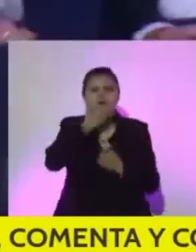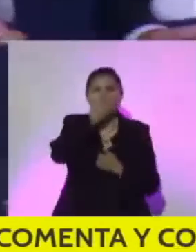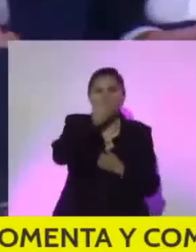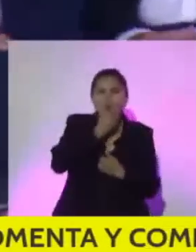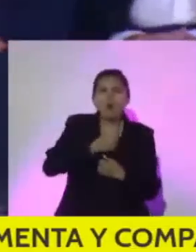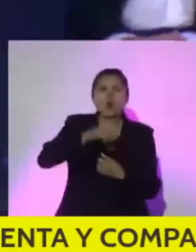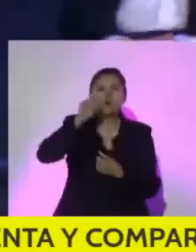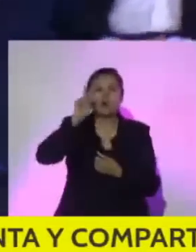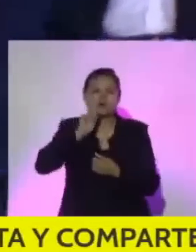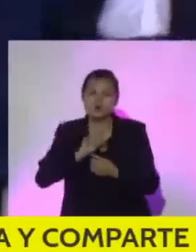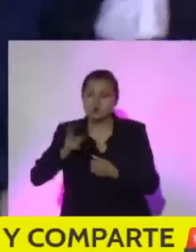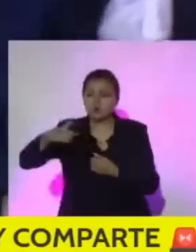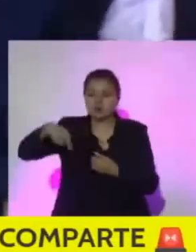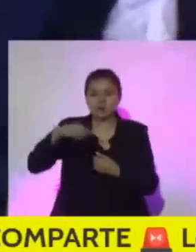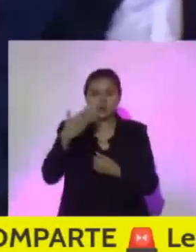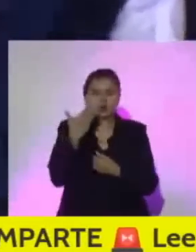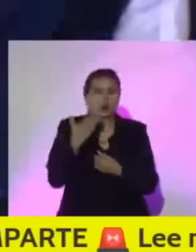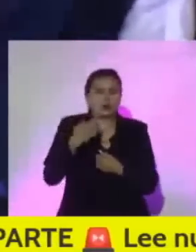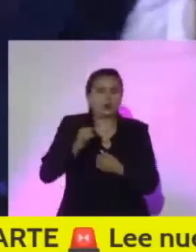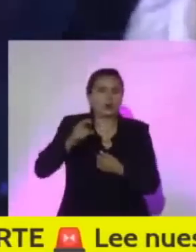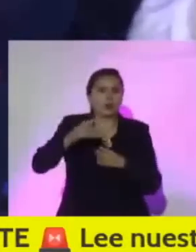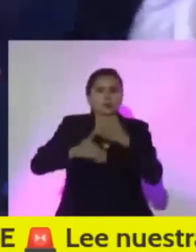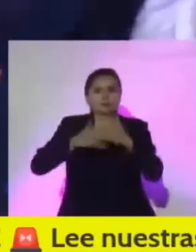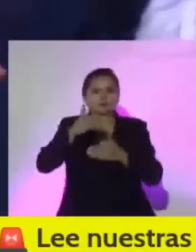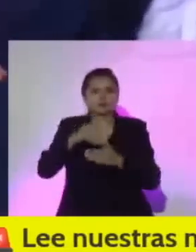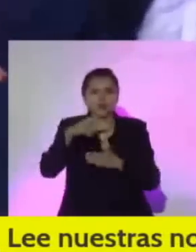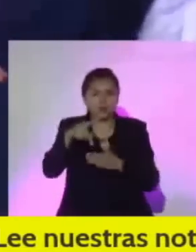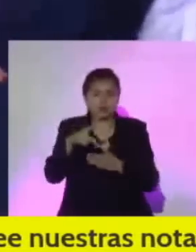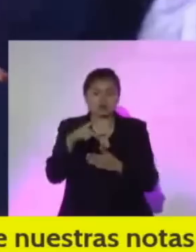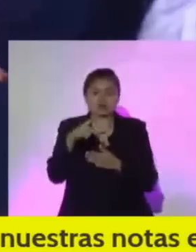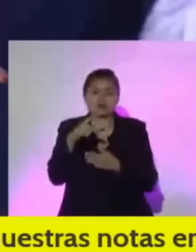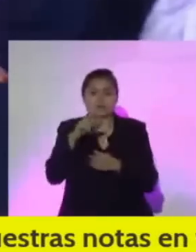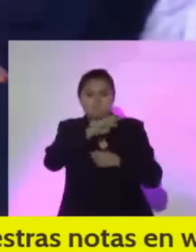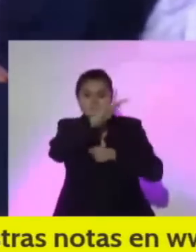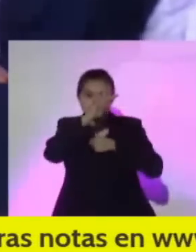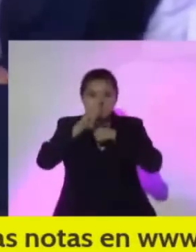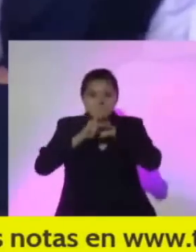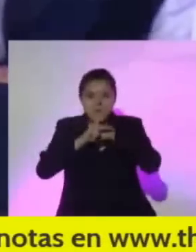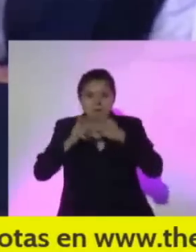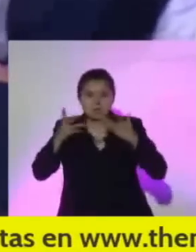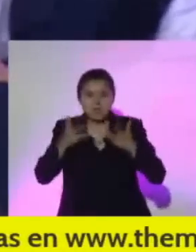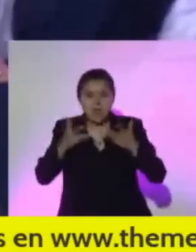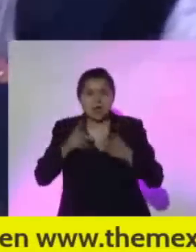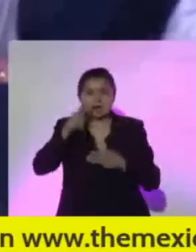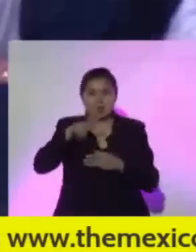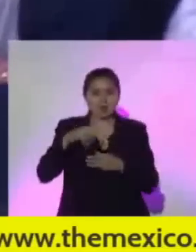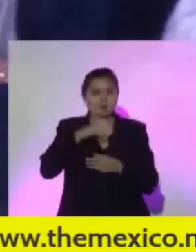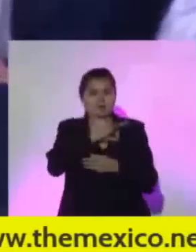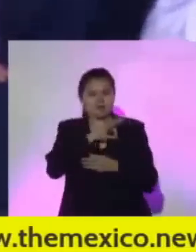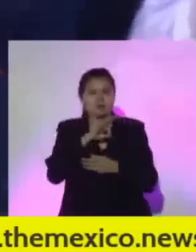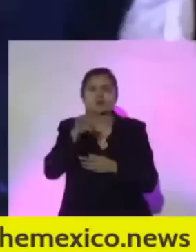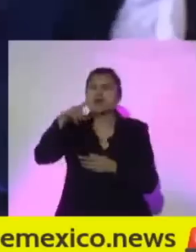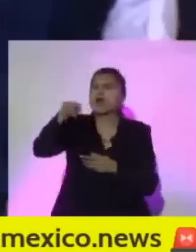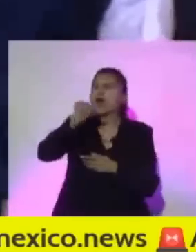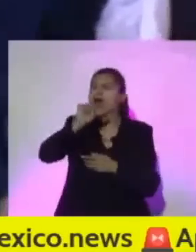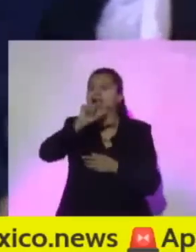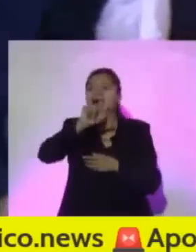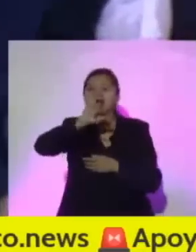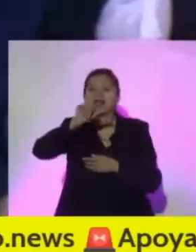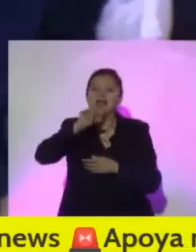mujeres talentosos y talentosas que existen en nuestro país si me permiten y espero que por ahí ande